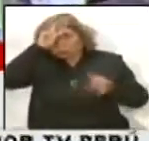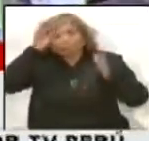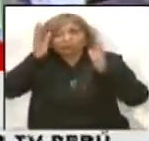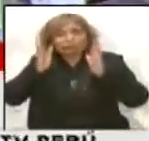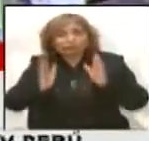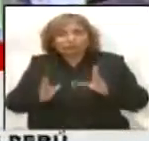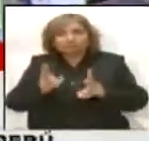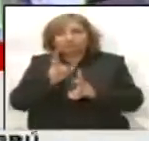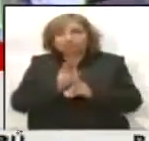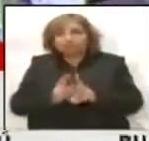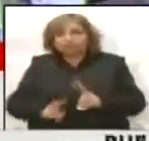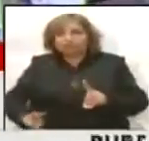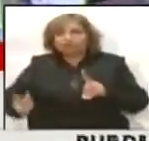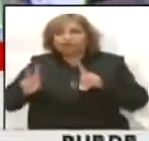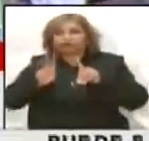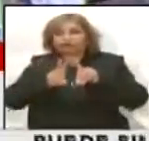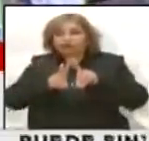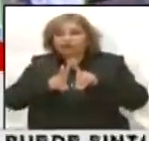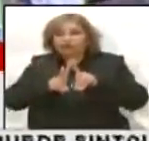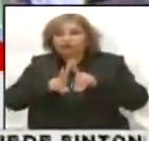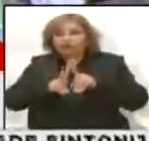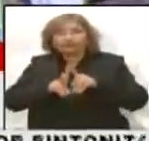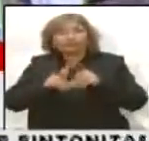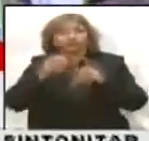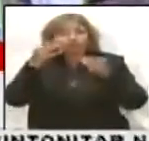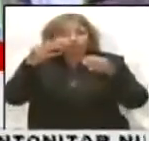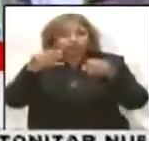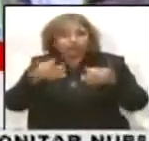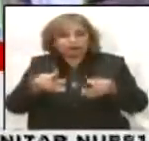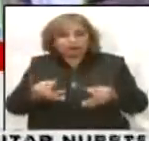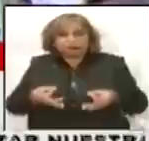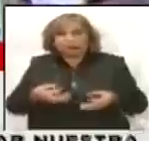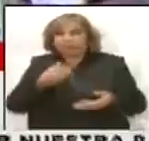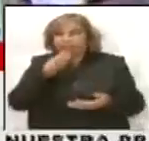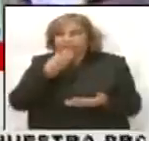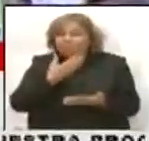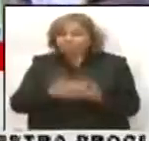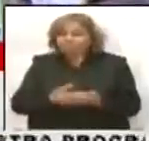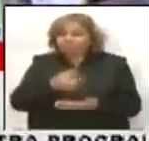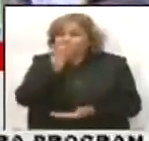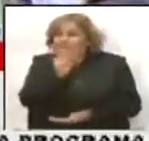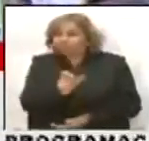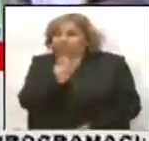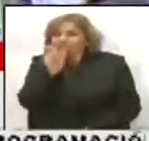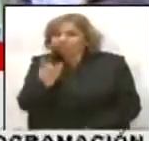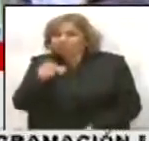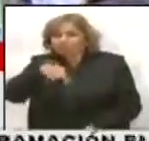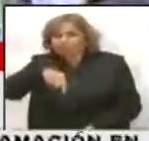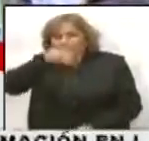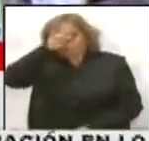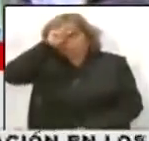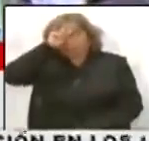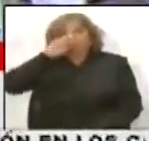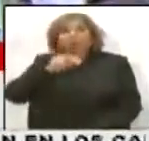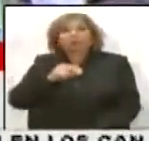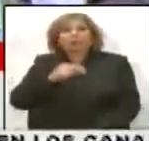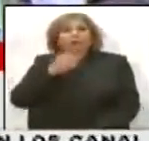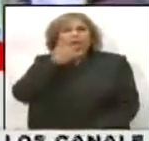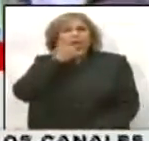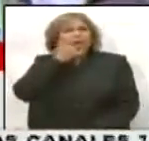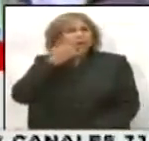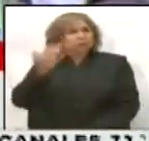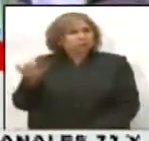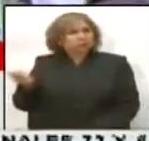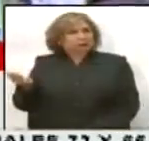valorar por la importancia que tiene darle visibilidad a las víctimas en este país. ¿Y qué pasaba?